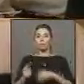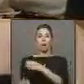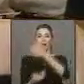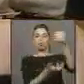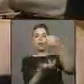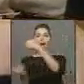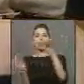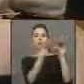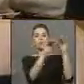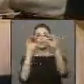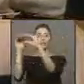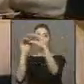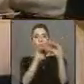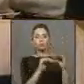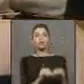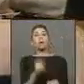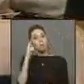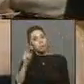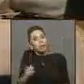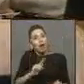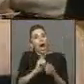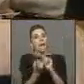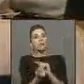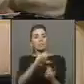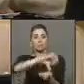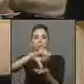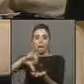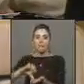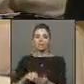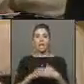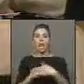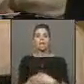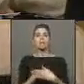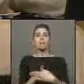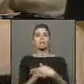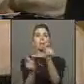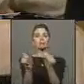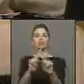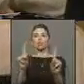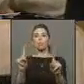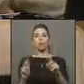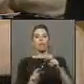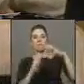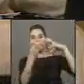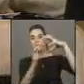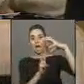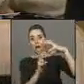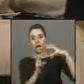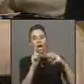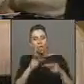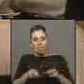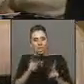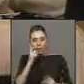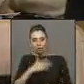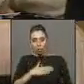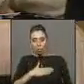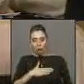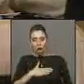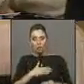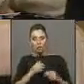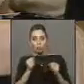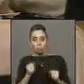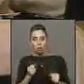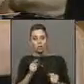humanos, para que puedan pasar de un lado a otro, restringiendo así las posibilidades de las personas de poder cumplir uno de sus derechos humanos, que es poder